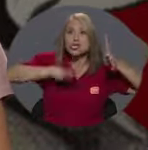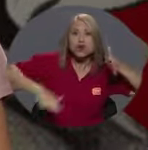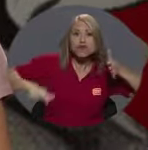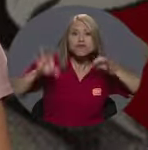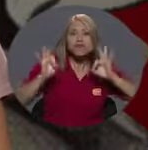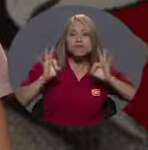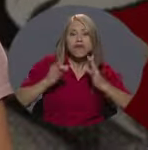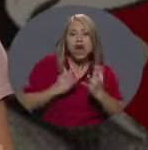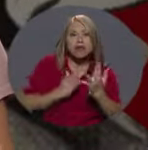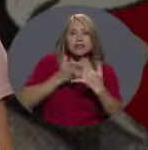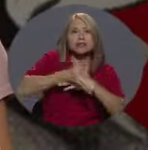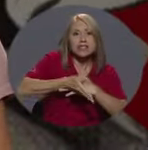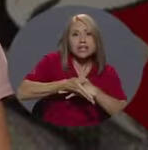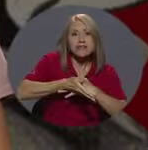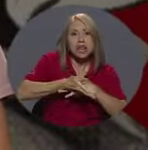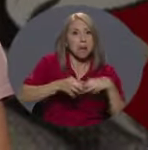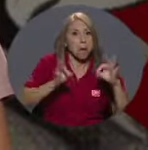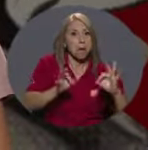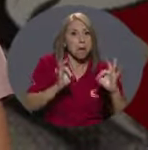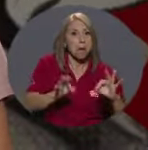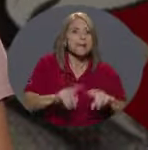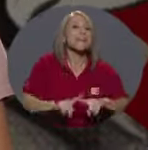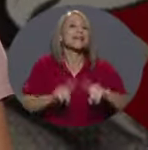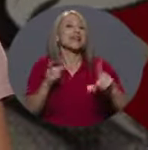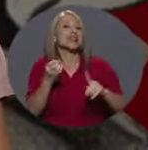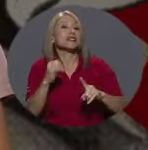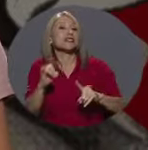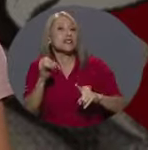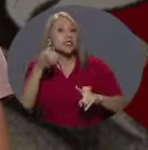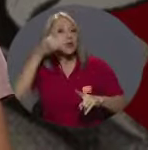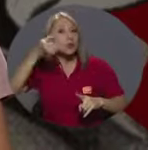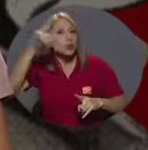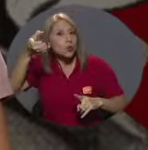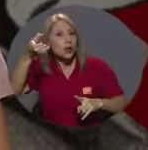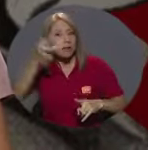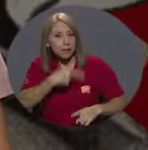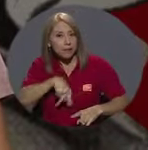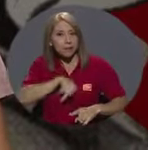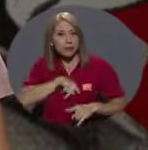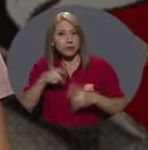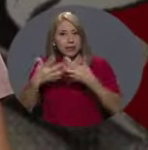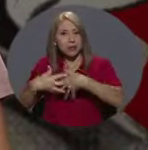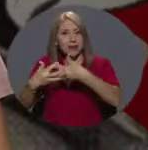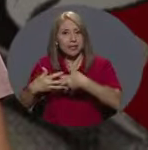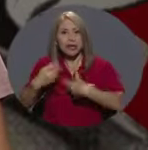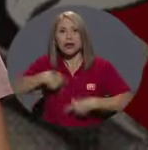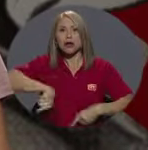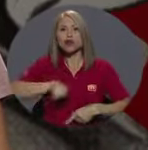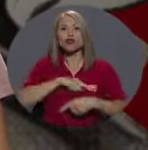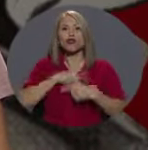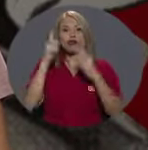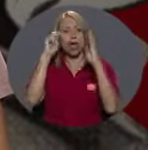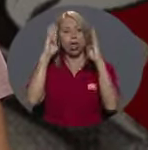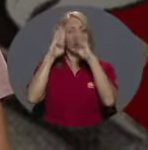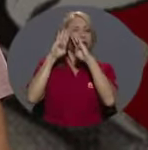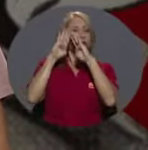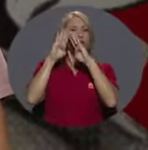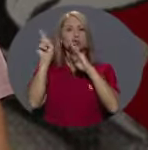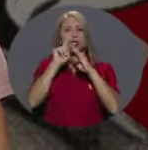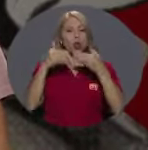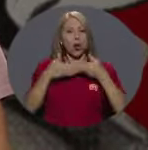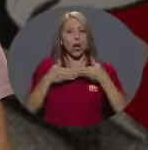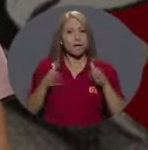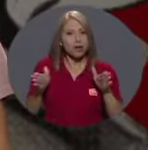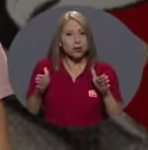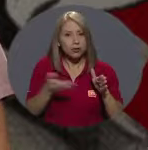de infraestructura, que sea a nivel personal o de cultura de la empresa, no estamos abiertos a incorporar la diversidad dentro de